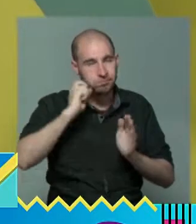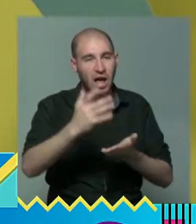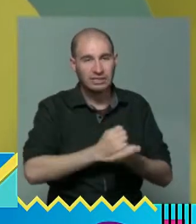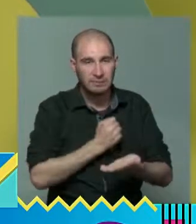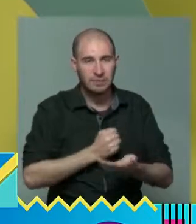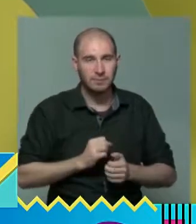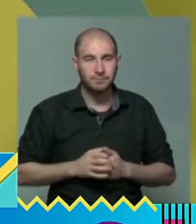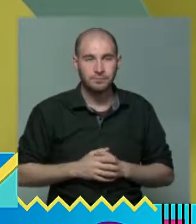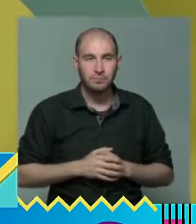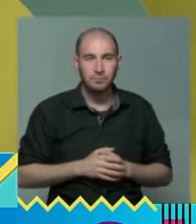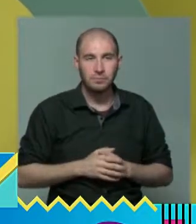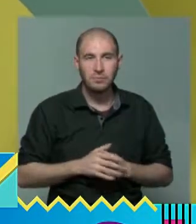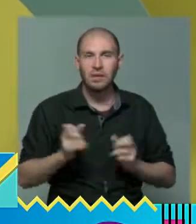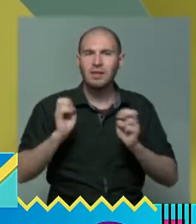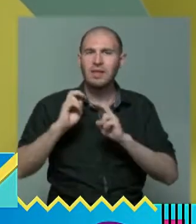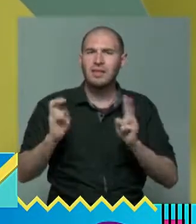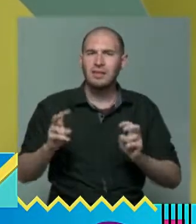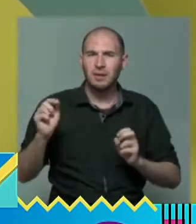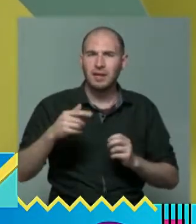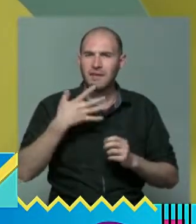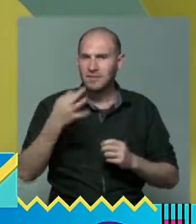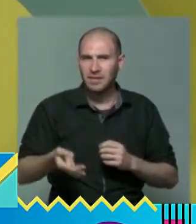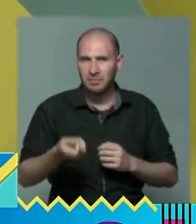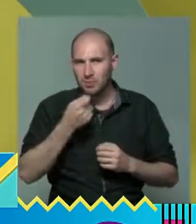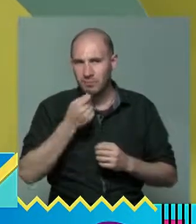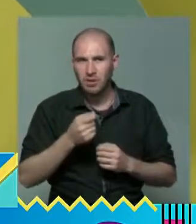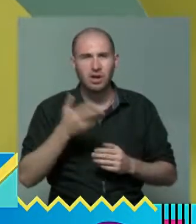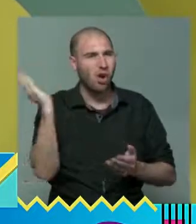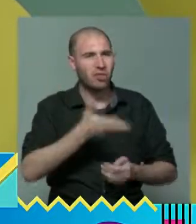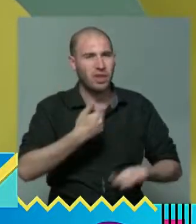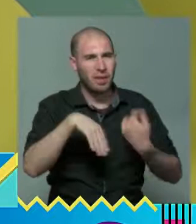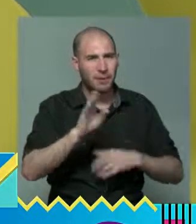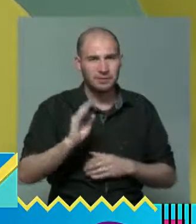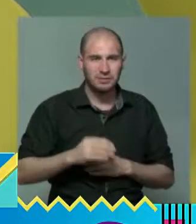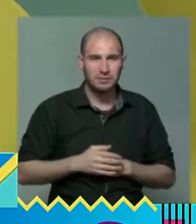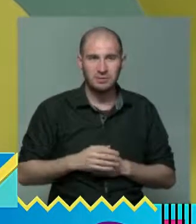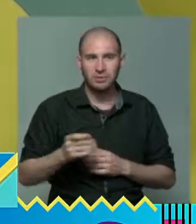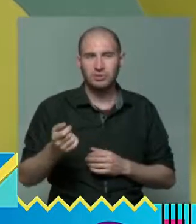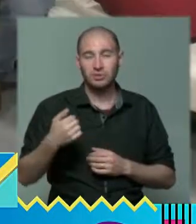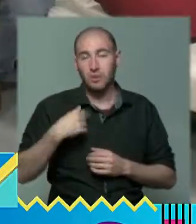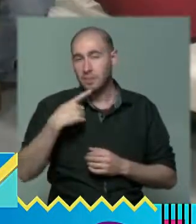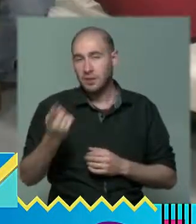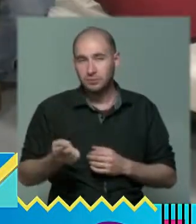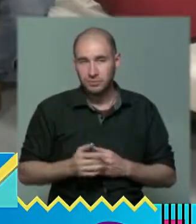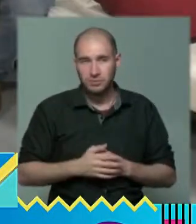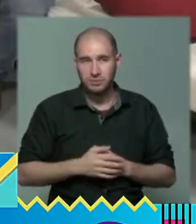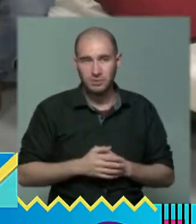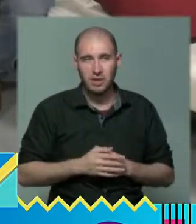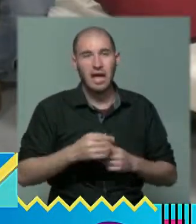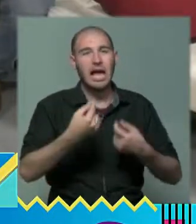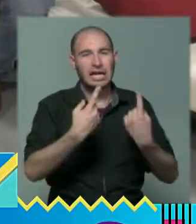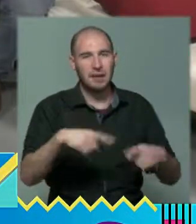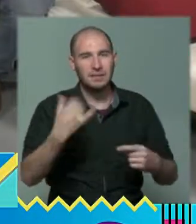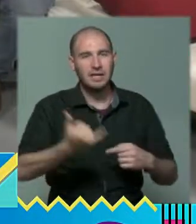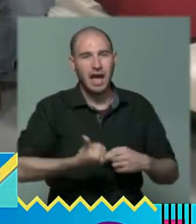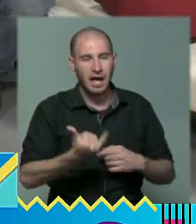debería reformar esto también? El tema de la penalidad. No, ¿Aumentar la condena? No sé, hablo como pregunto. No, digo, por ahí... hay herramientas. Es